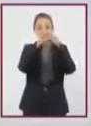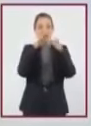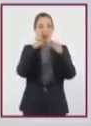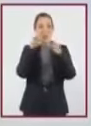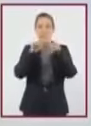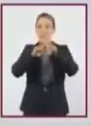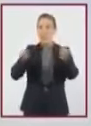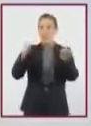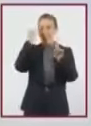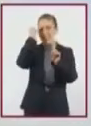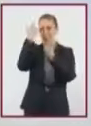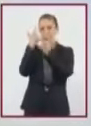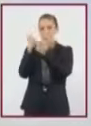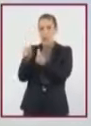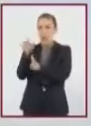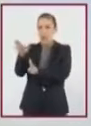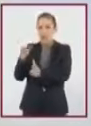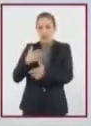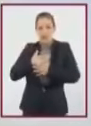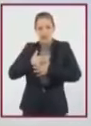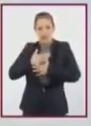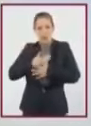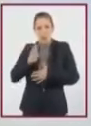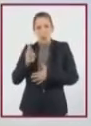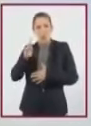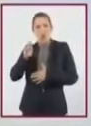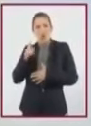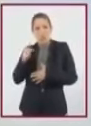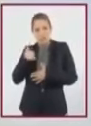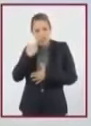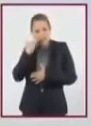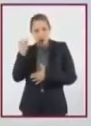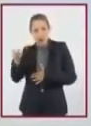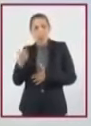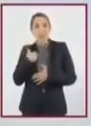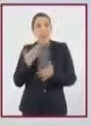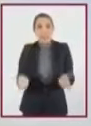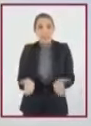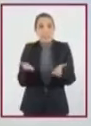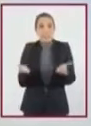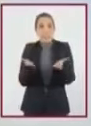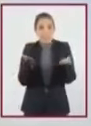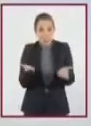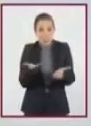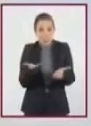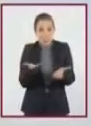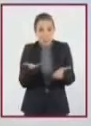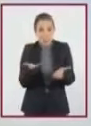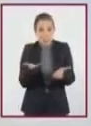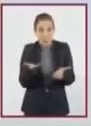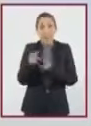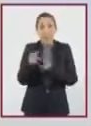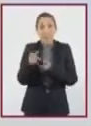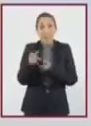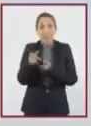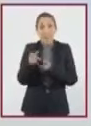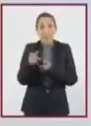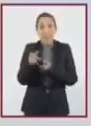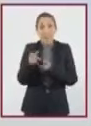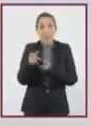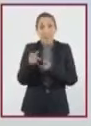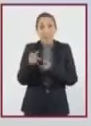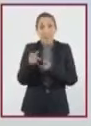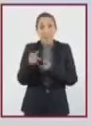ideas liberales con las que se identificaba la burguesía, siendo la principal promotora. Además, era antagónica a